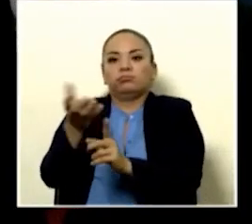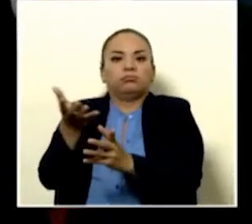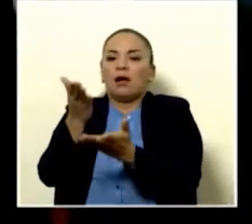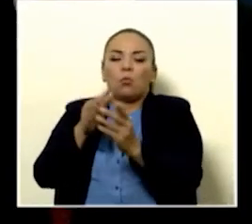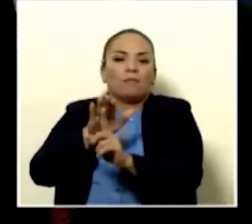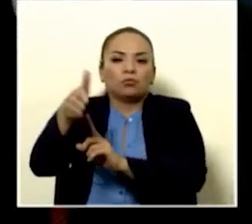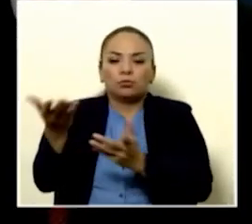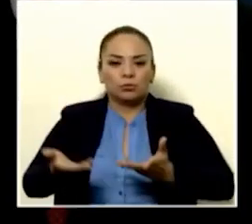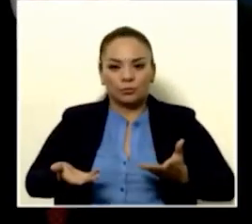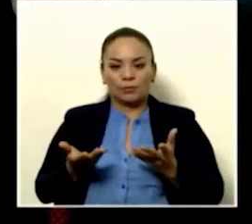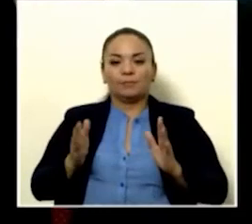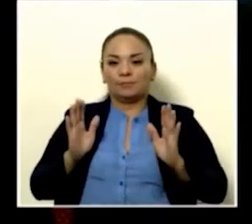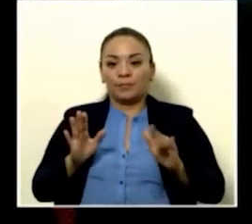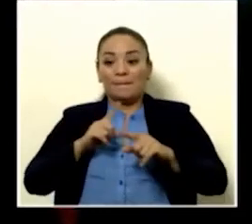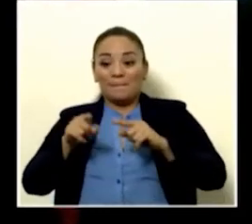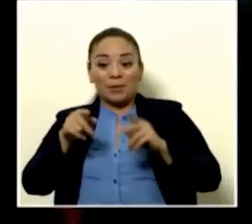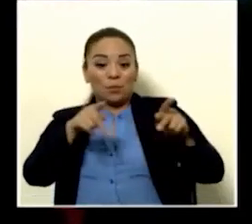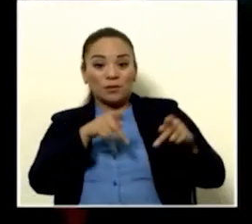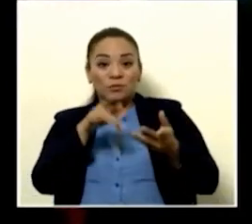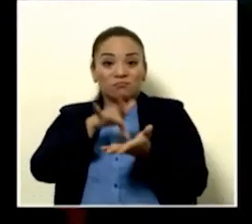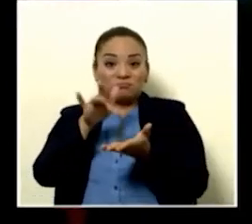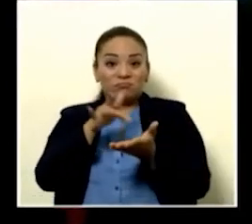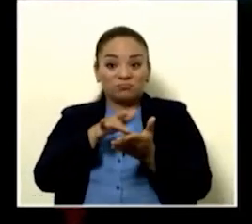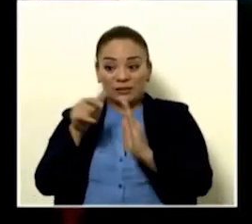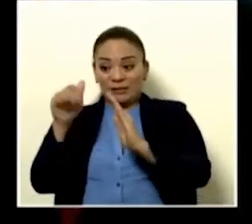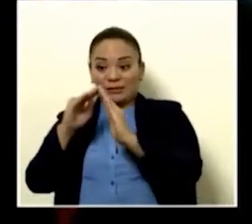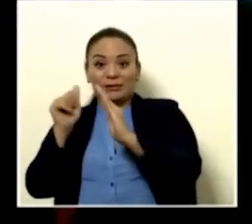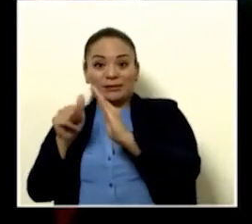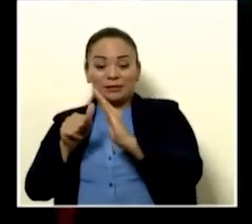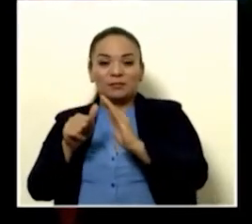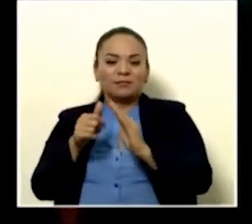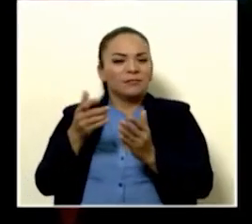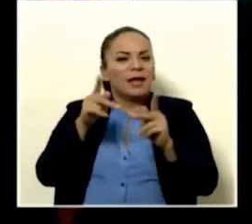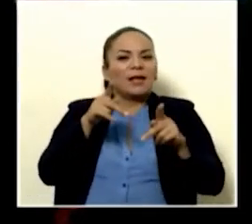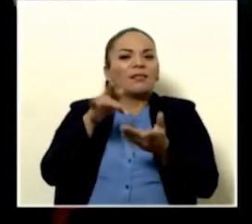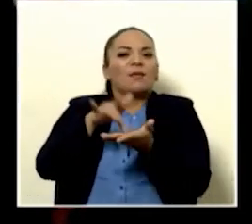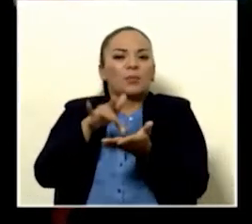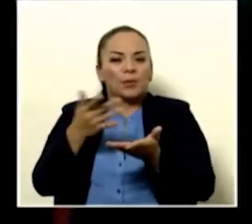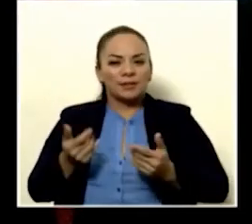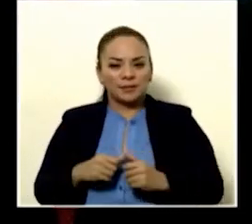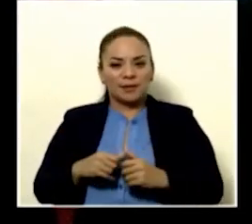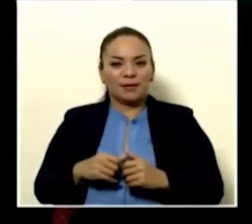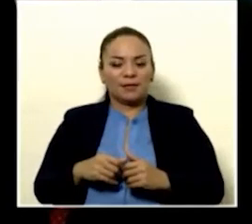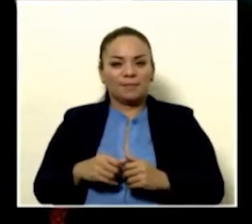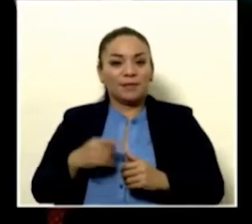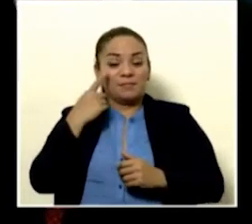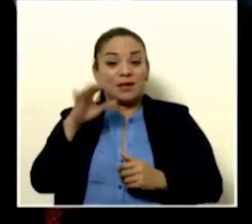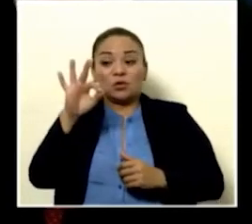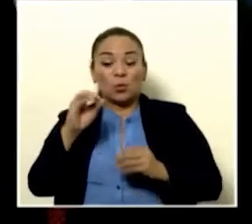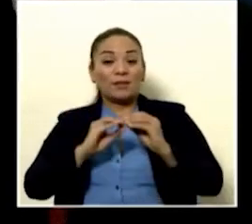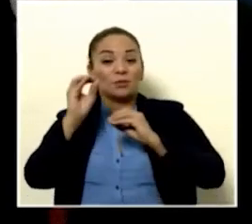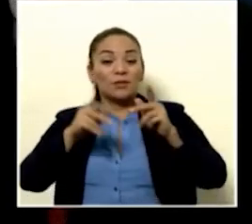una figura que efectivamente, en mediciones que hemos hecho, alrededor del 90% de las